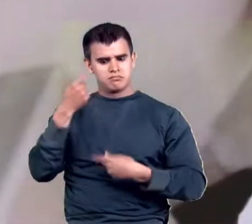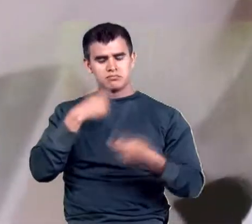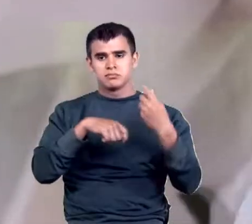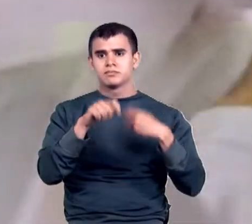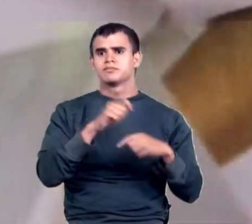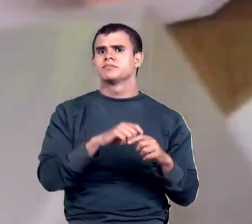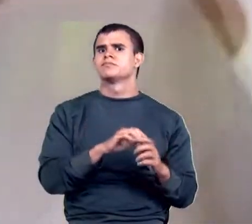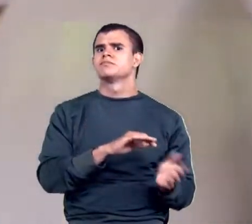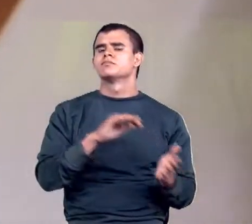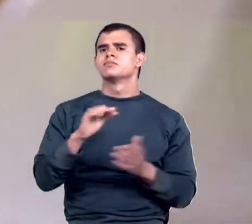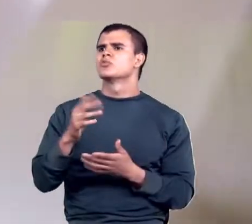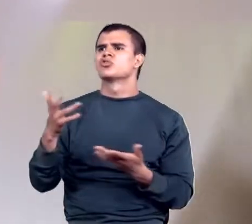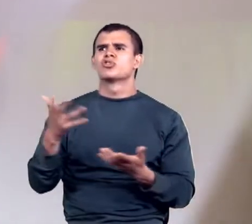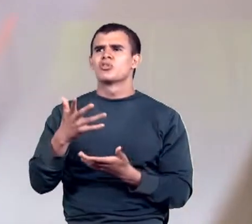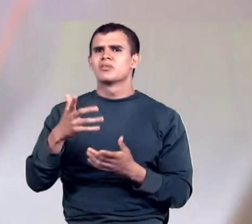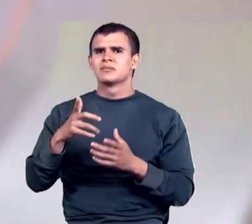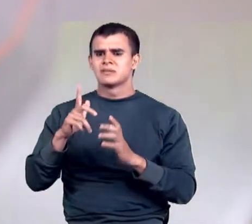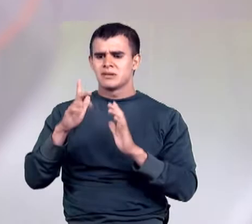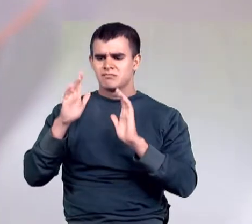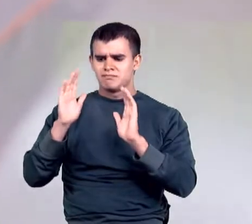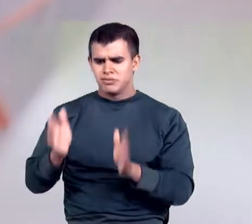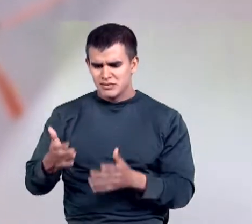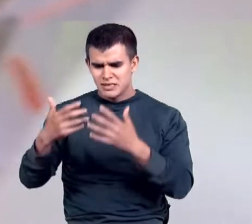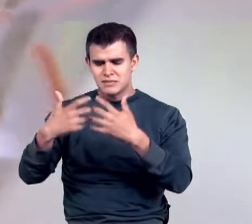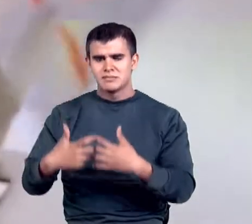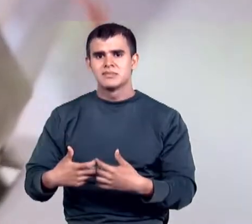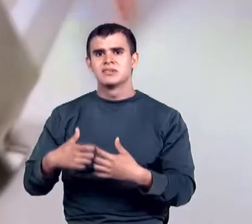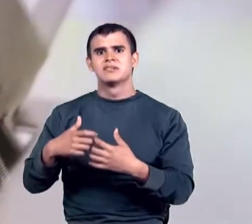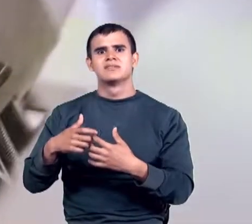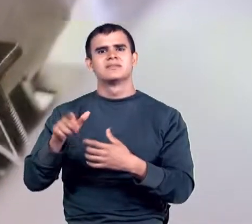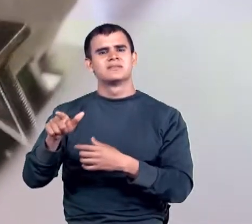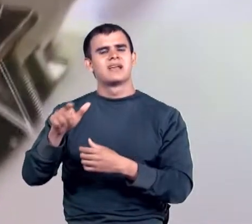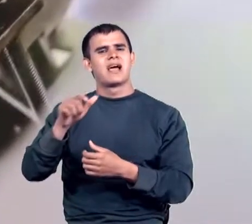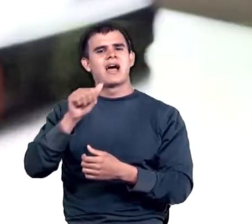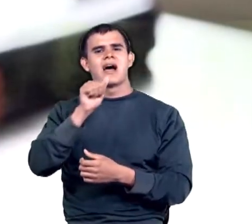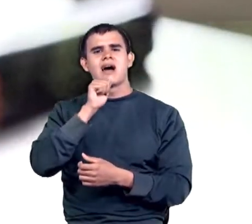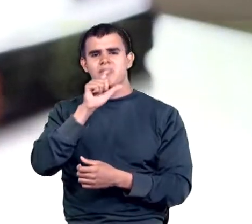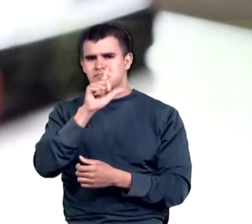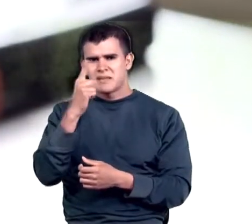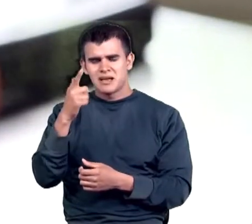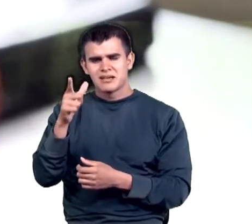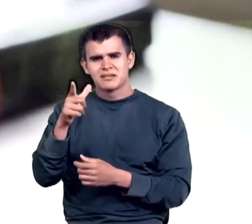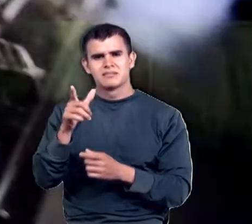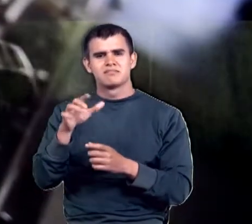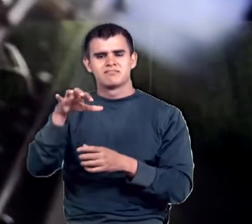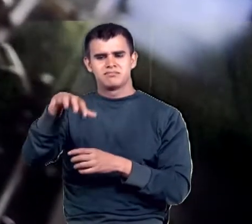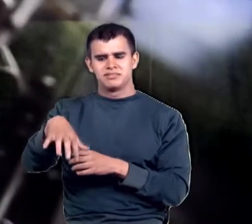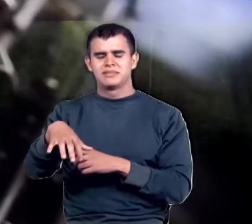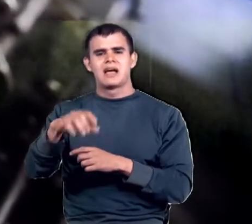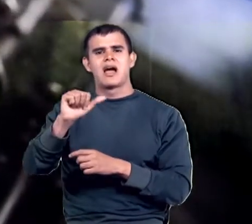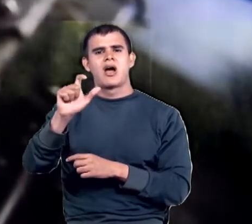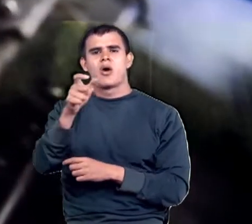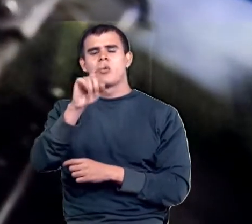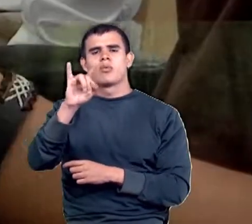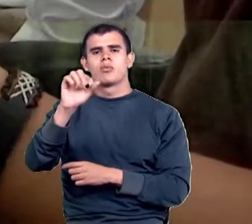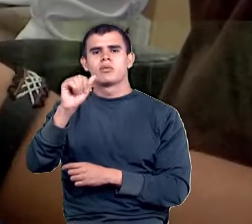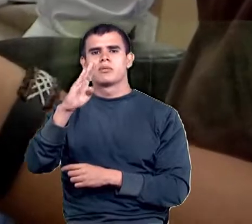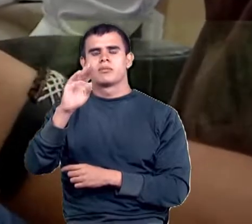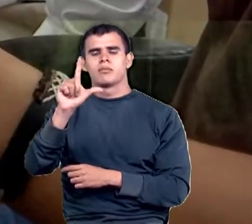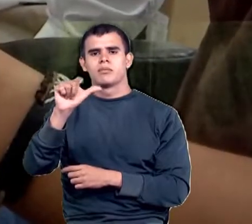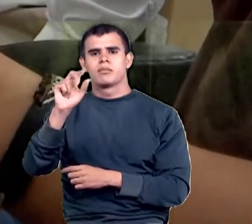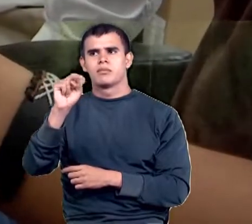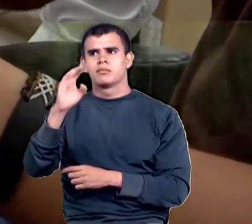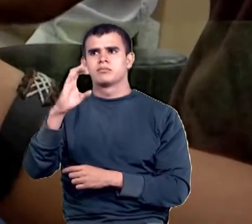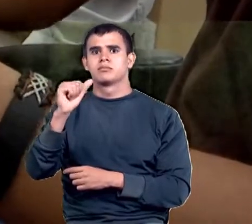plato. La planta está ubicada en el distrito de Agua Blanca y desde hace 10 años se encuentran fabricando maquinaria. Por tal razón,